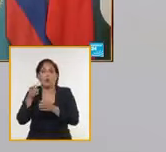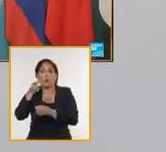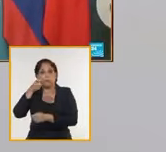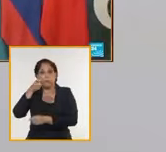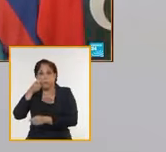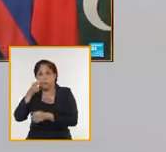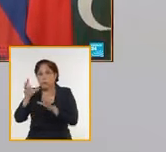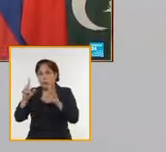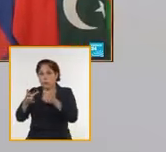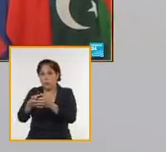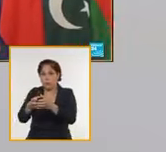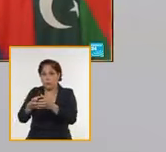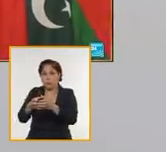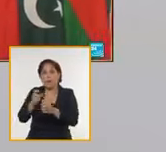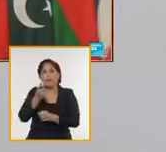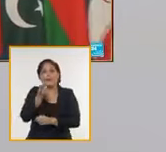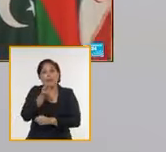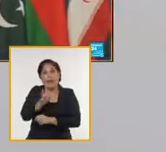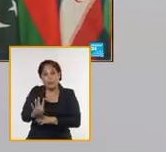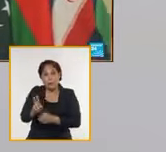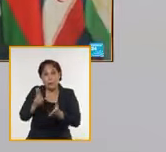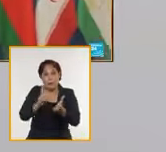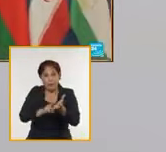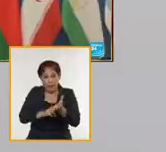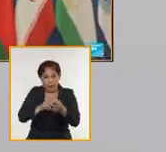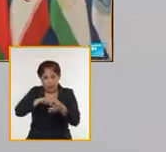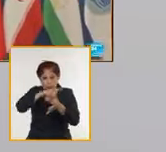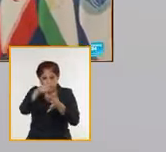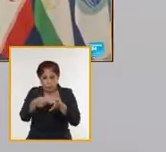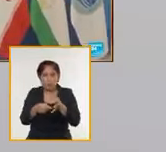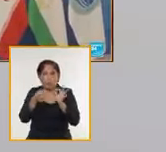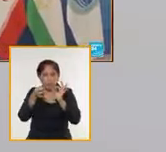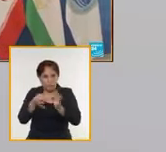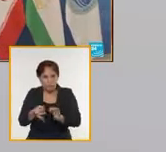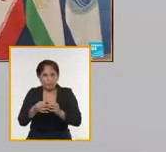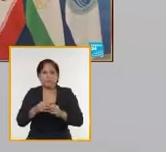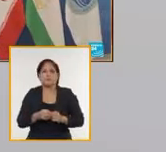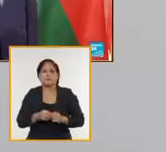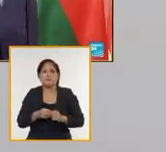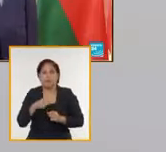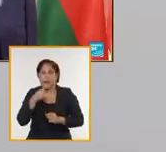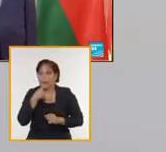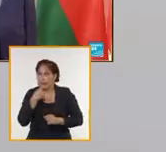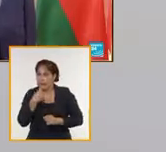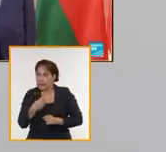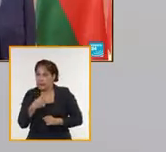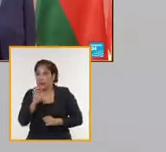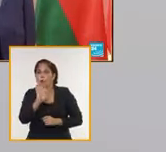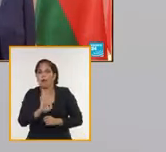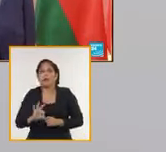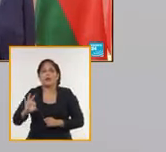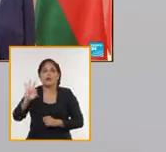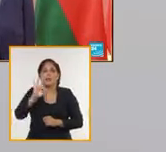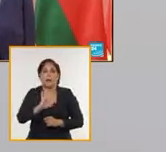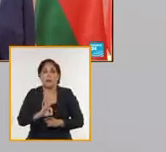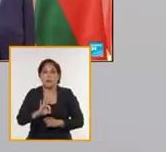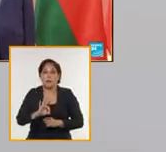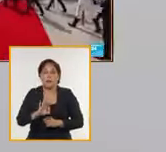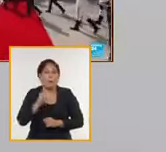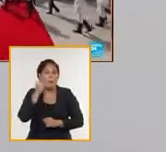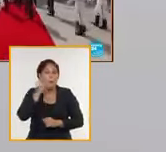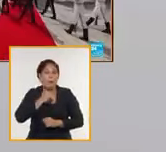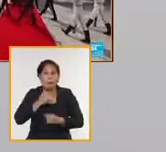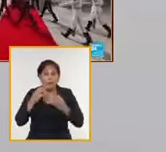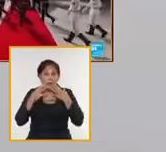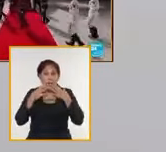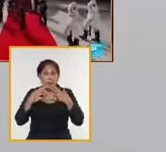observadores y 14 socios de diálogo. Se dice que es la organización regional